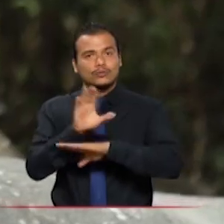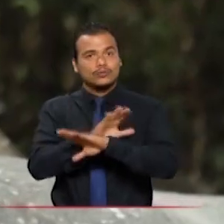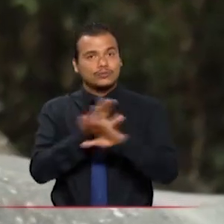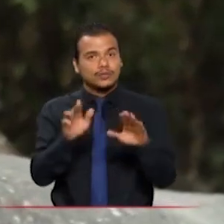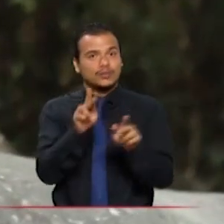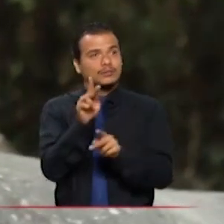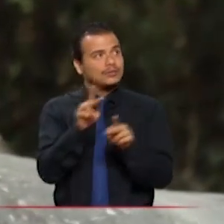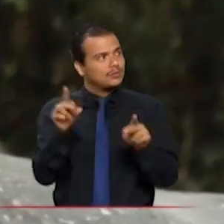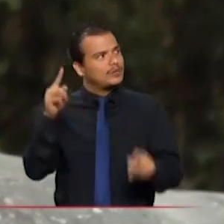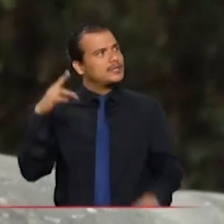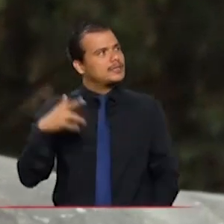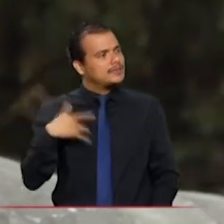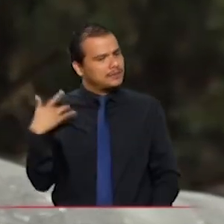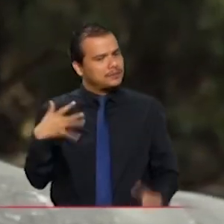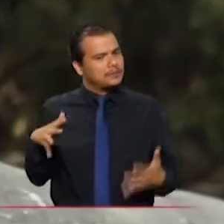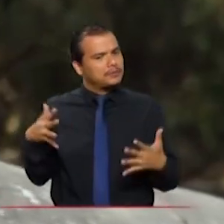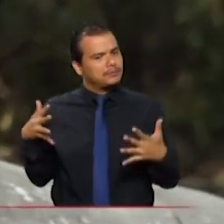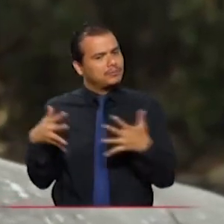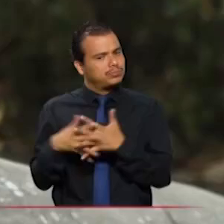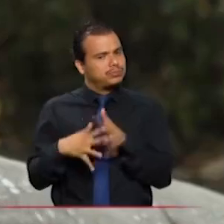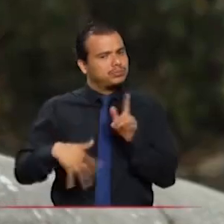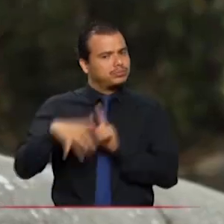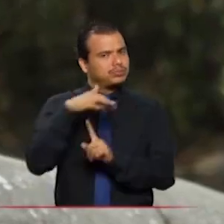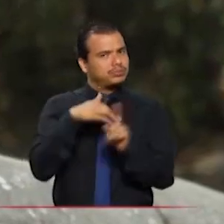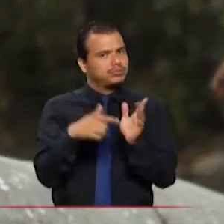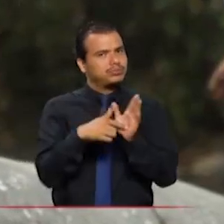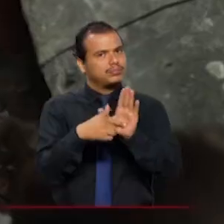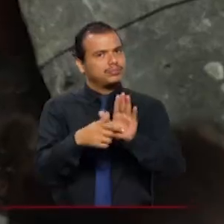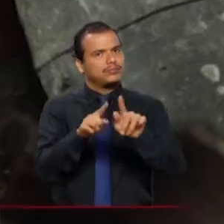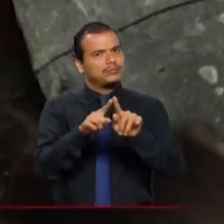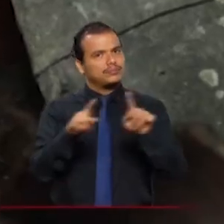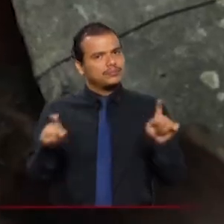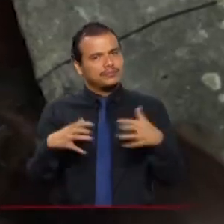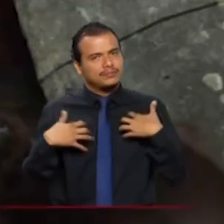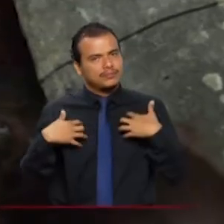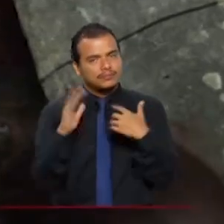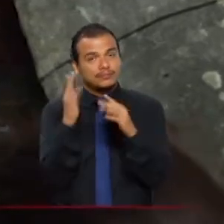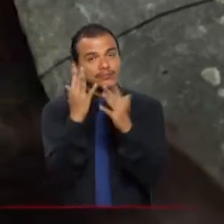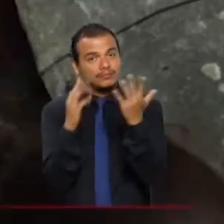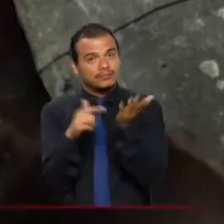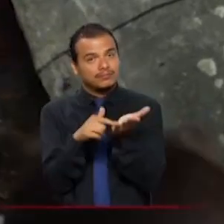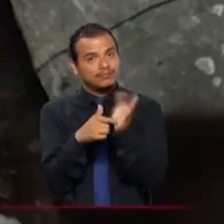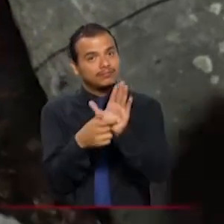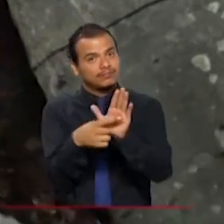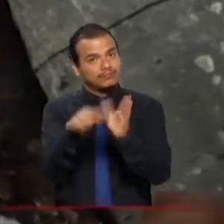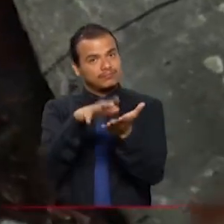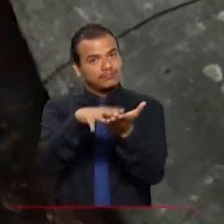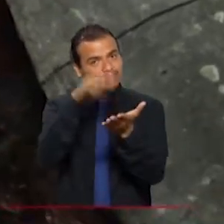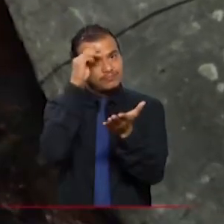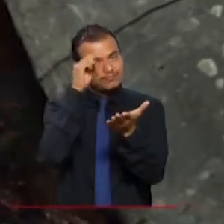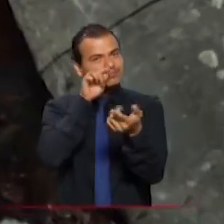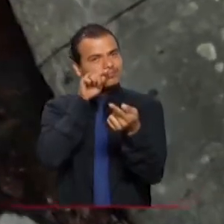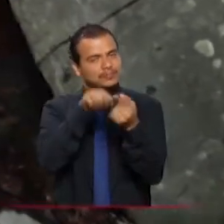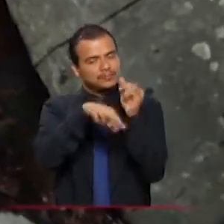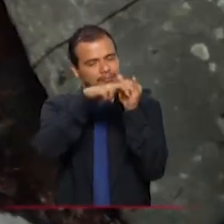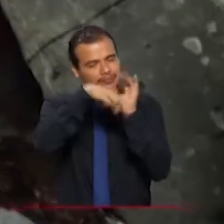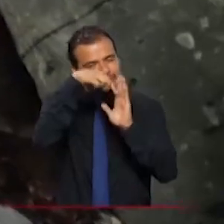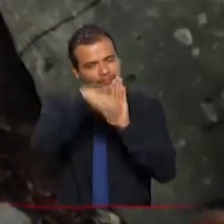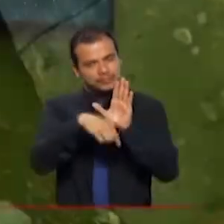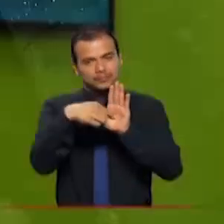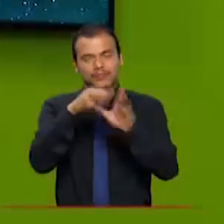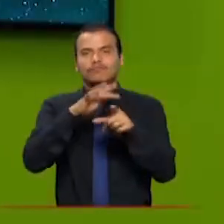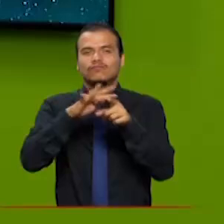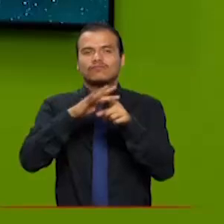personas conectan con su entorno, registrando especies de flora y fauna, generando datos útiles para la ciencia y la conservación.